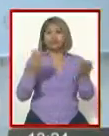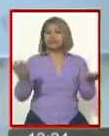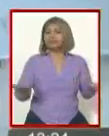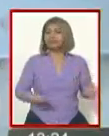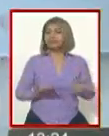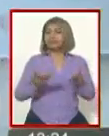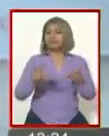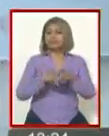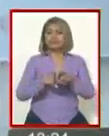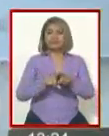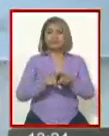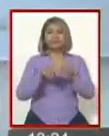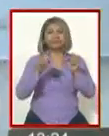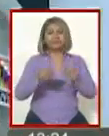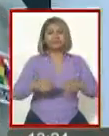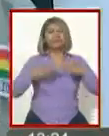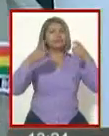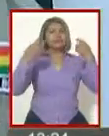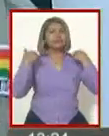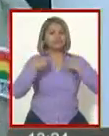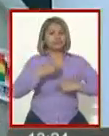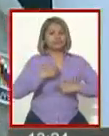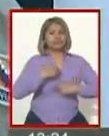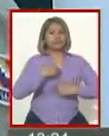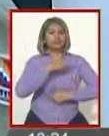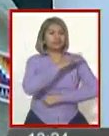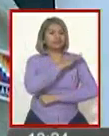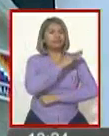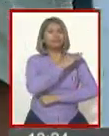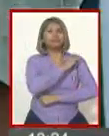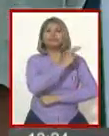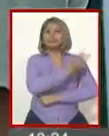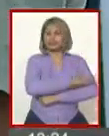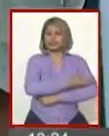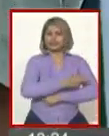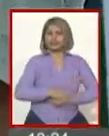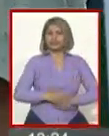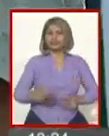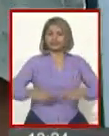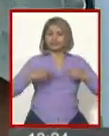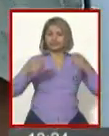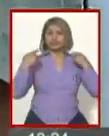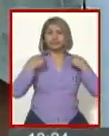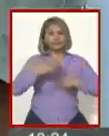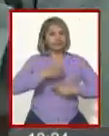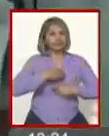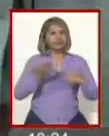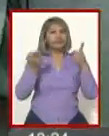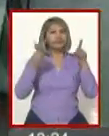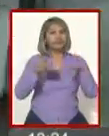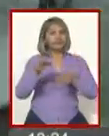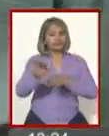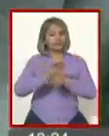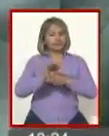donde también se la pueda condecorar al valor. Esa es una condecoración máxima cuando un funcionario